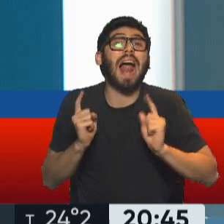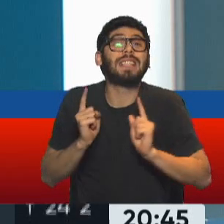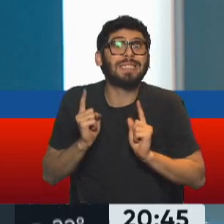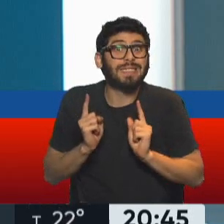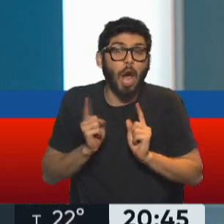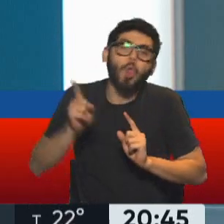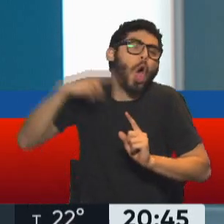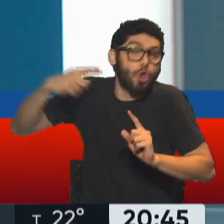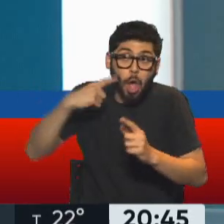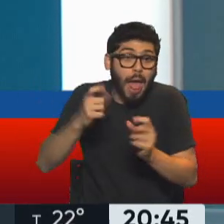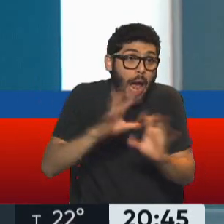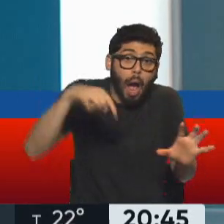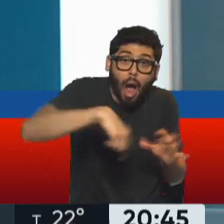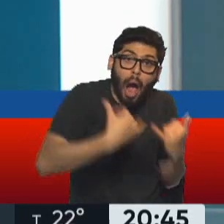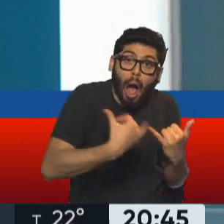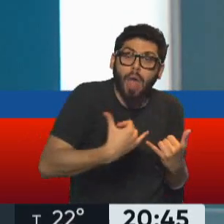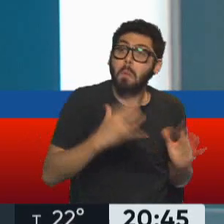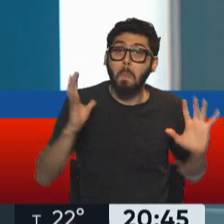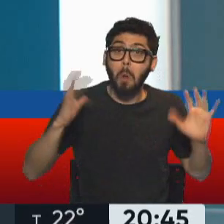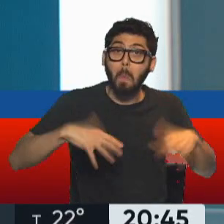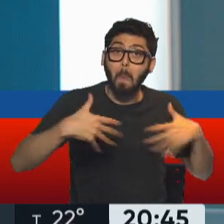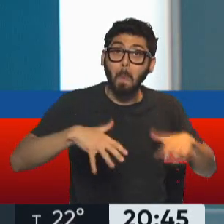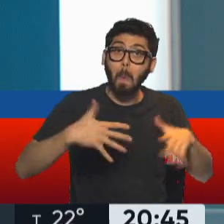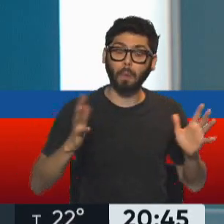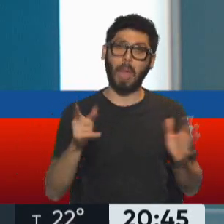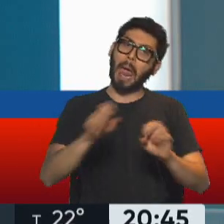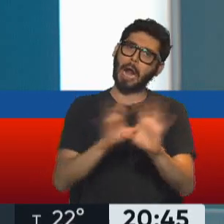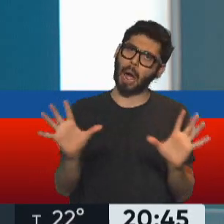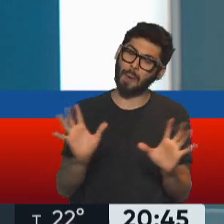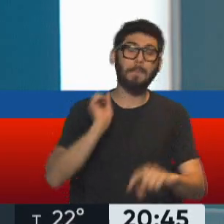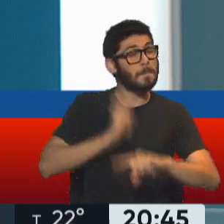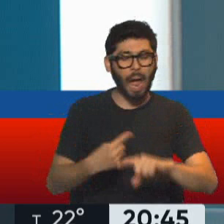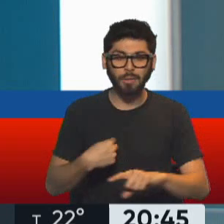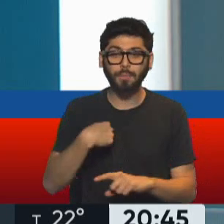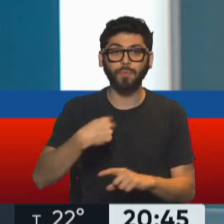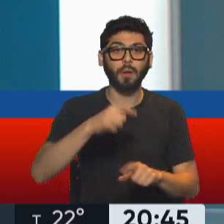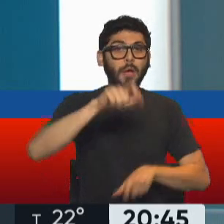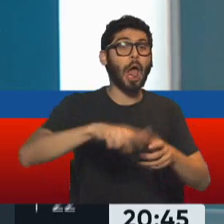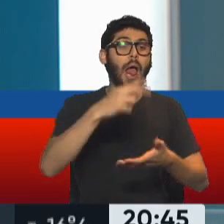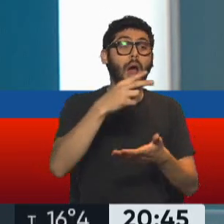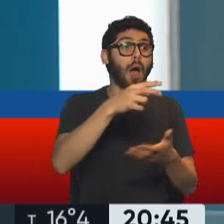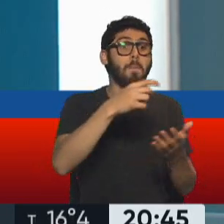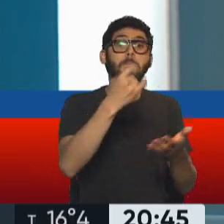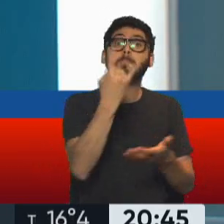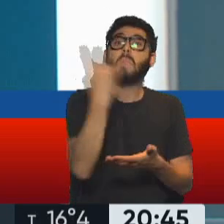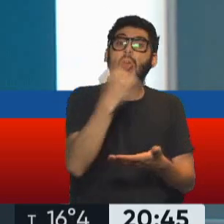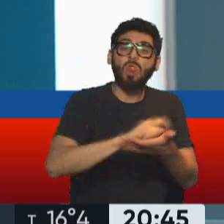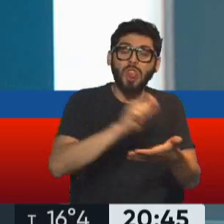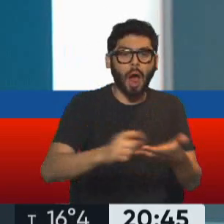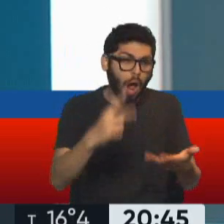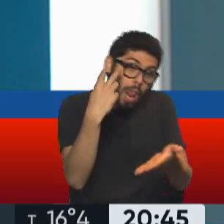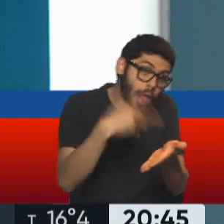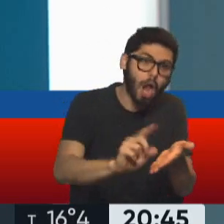grave. Y la otra cosa es que hay que empezar, para mí, a no leer a los mentirosos, no darle difusión a